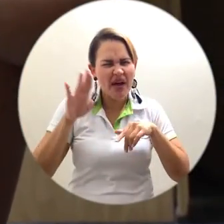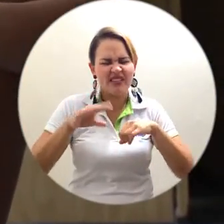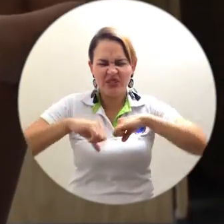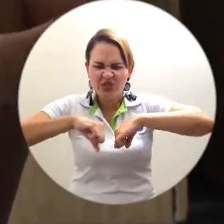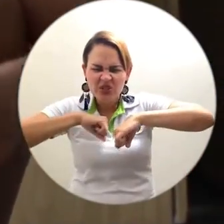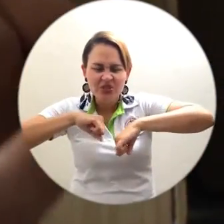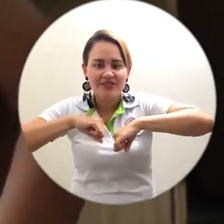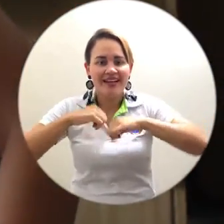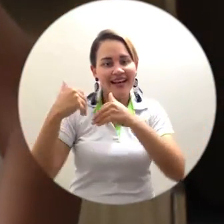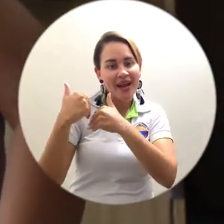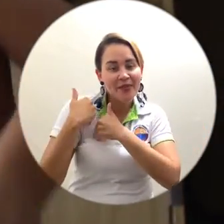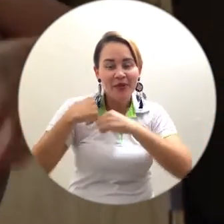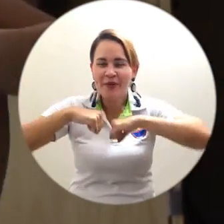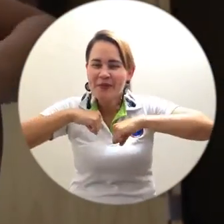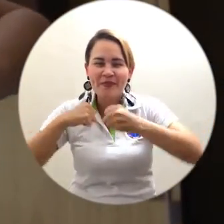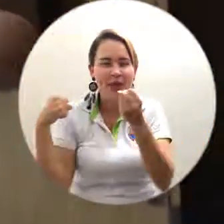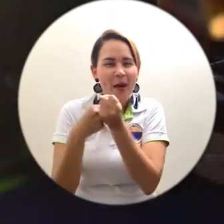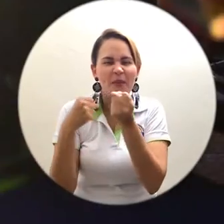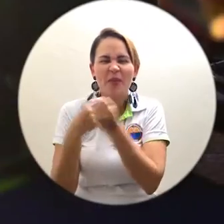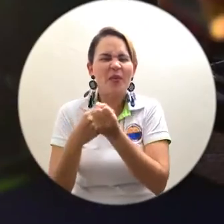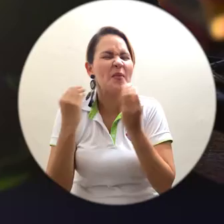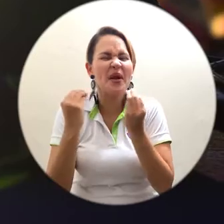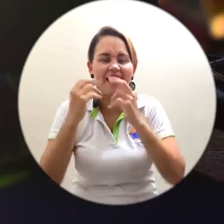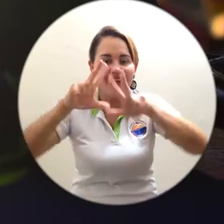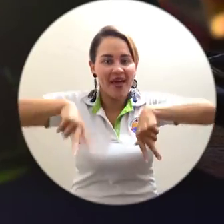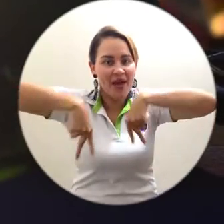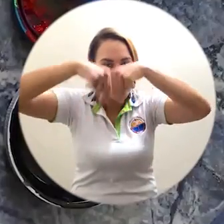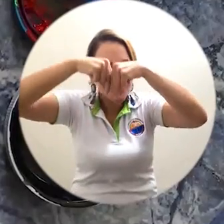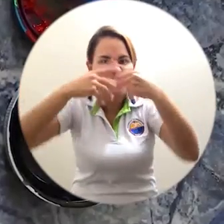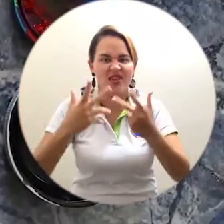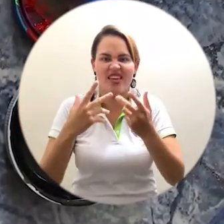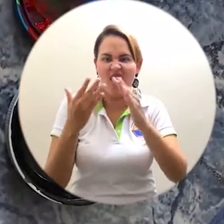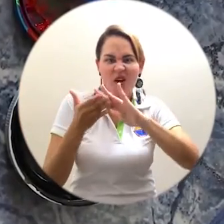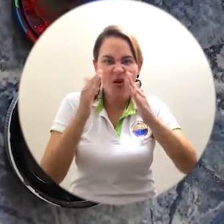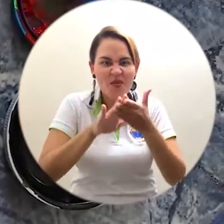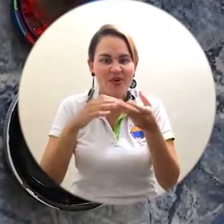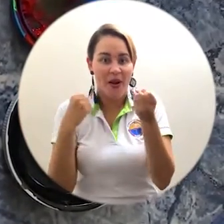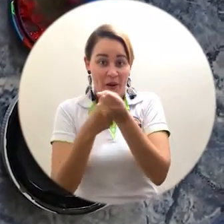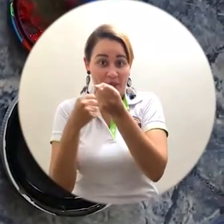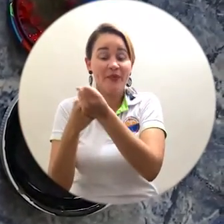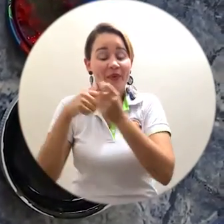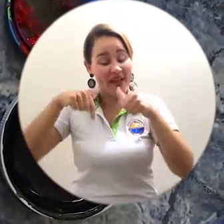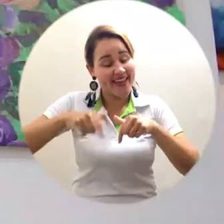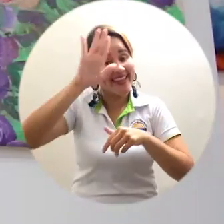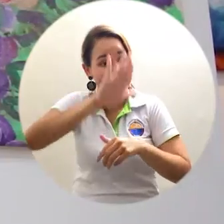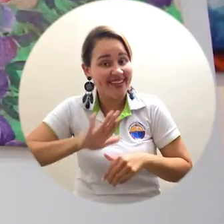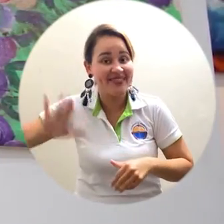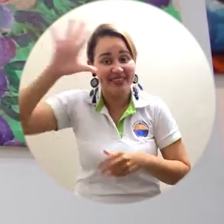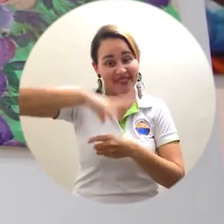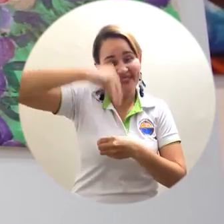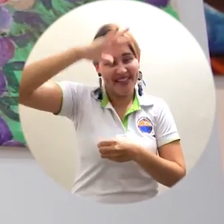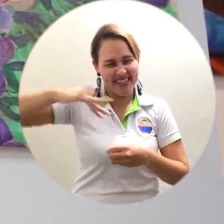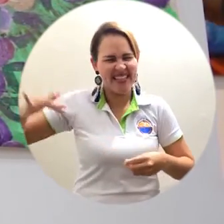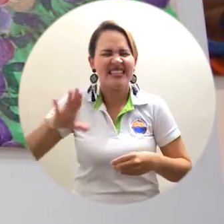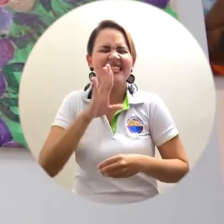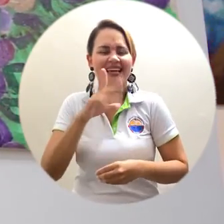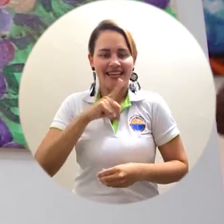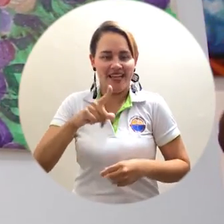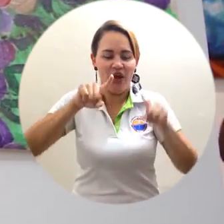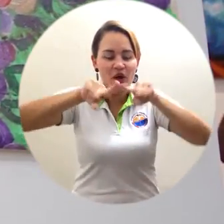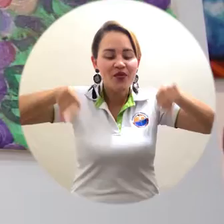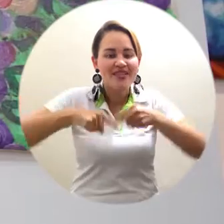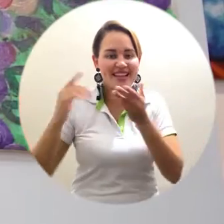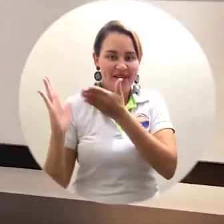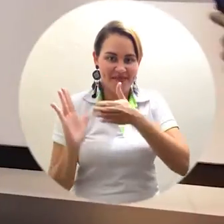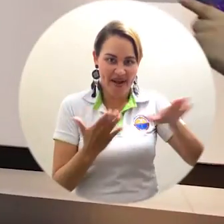equipo interdisciplinario que trabaja en la estructuración de estos en diversos sectores a lo largo del departamento, una actividad que es liderada por